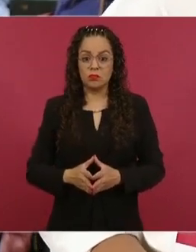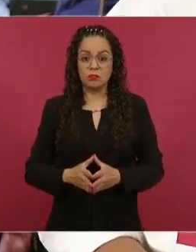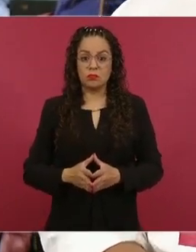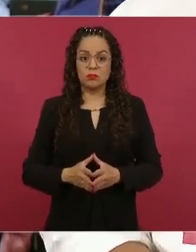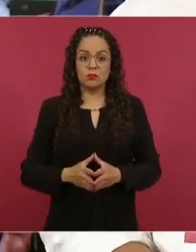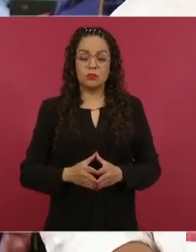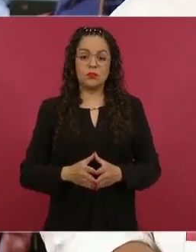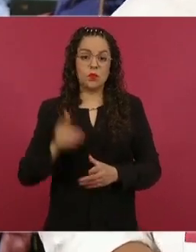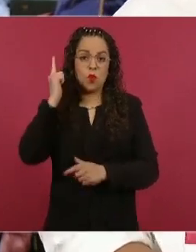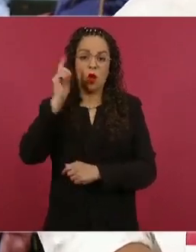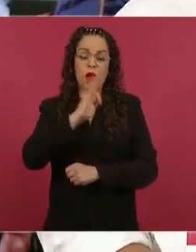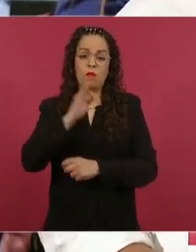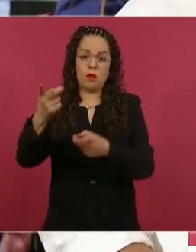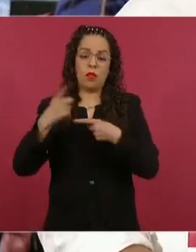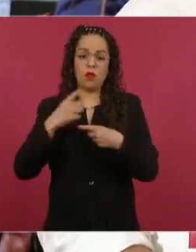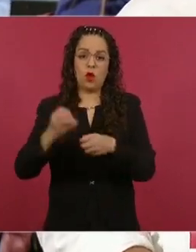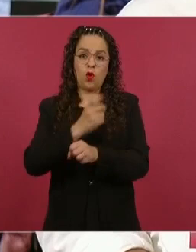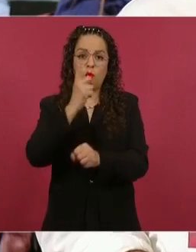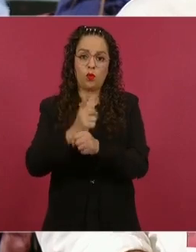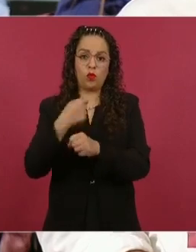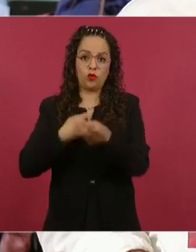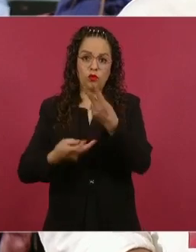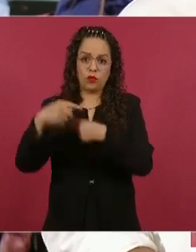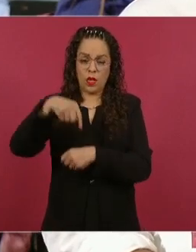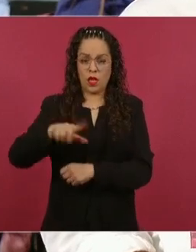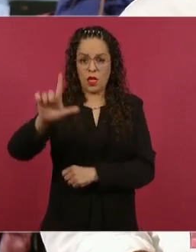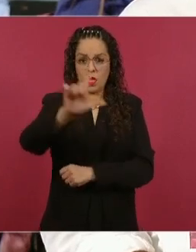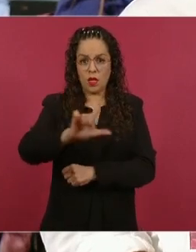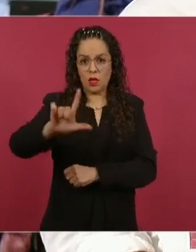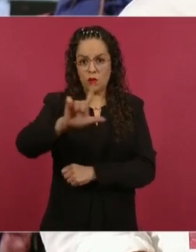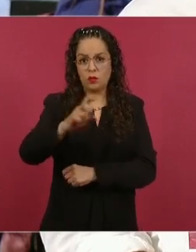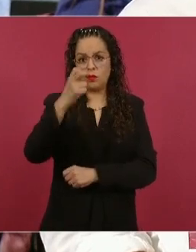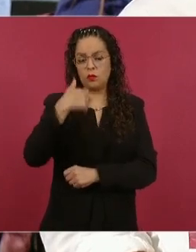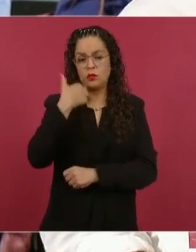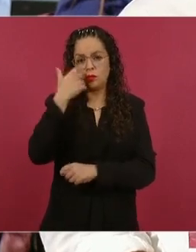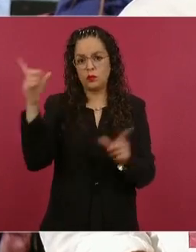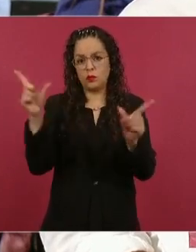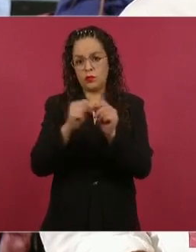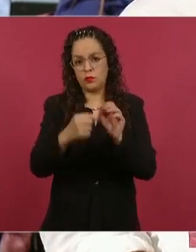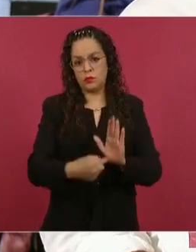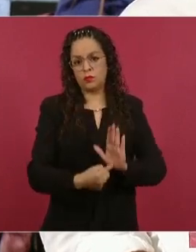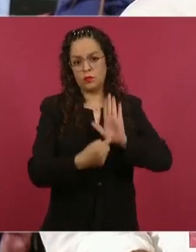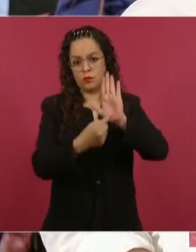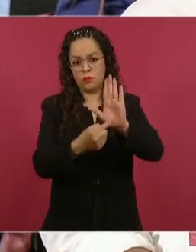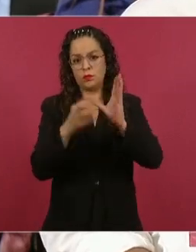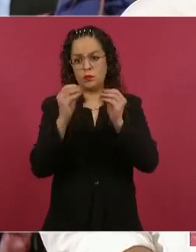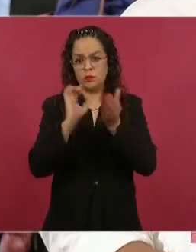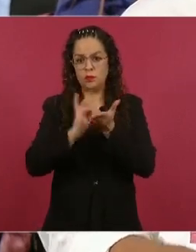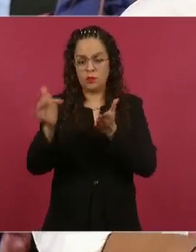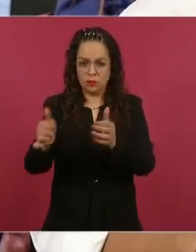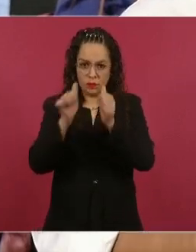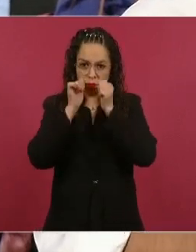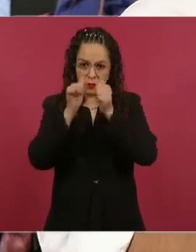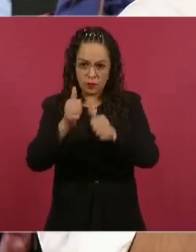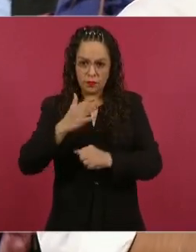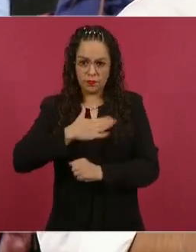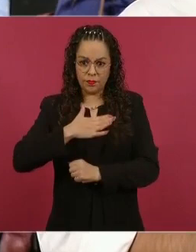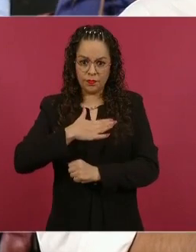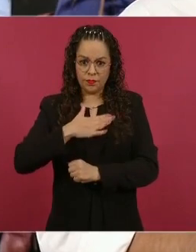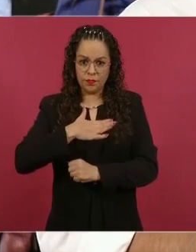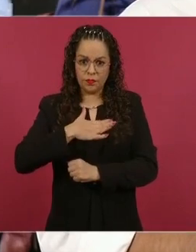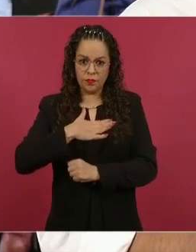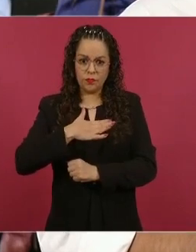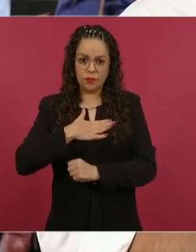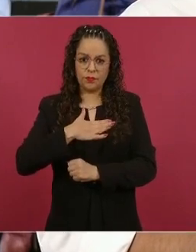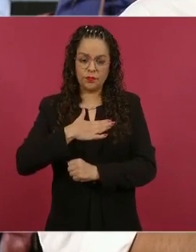salud. Entonces, pues eso, presentarle eso, sí. y agradecerle pues la atención también que ha tenido para